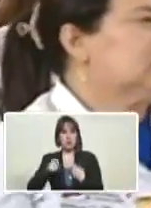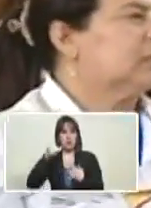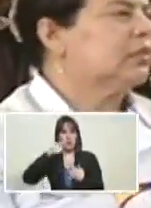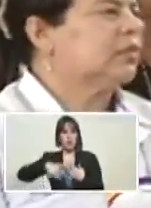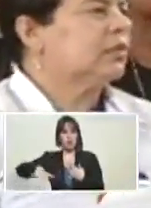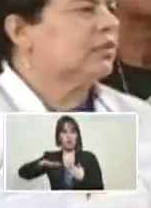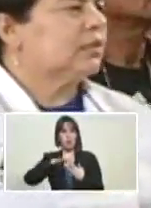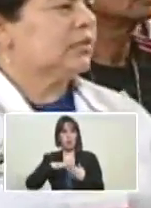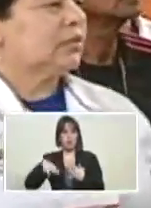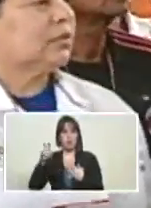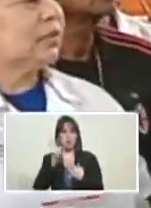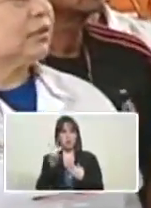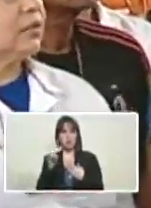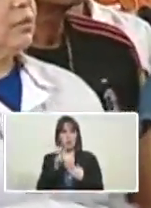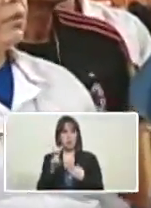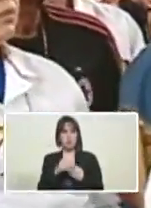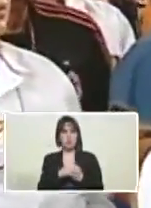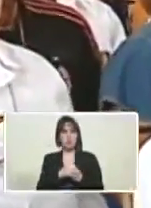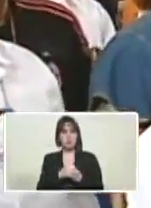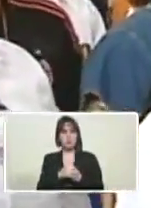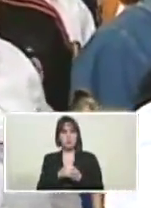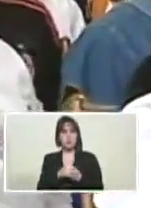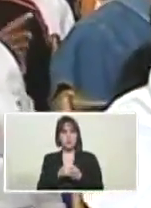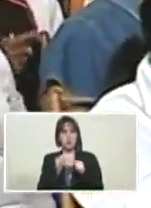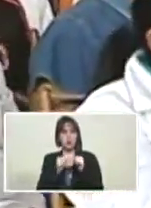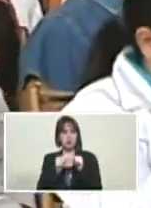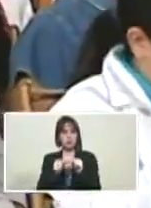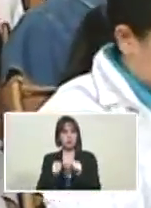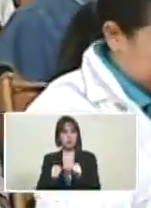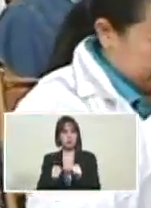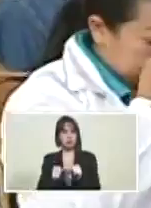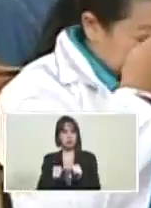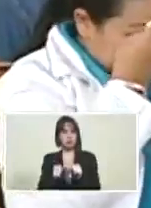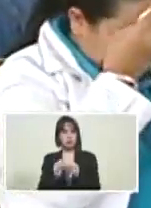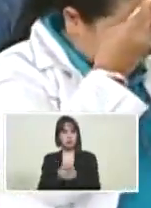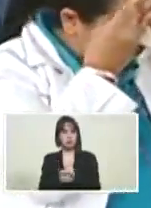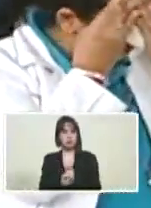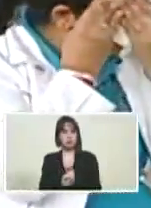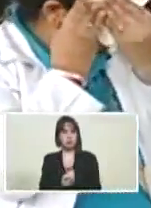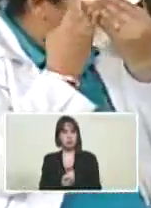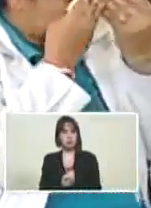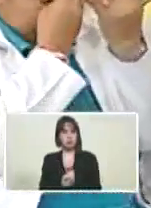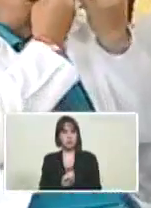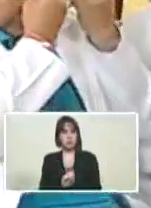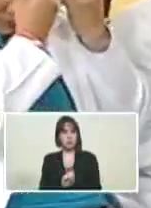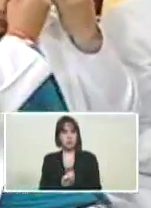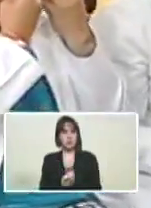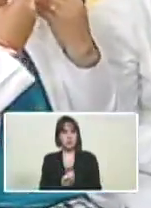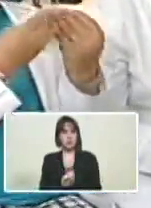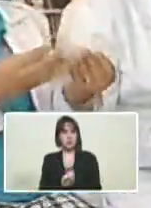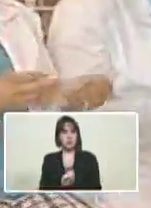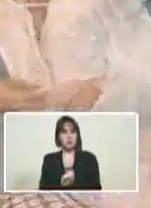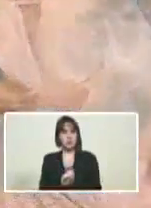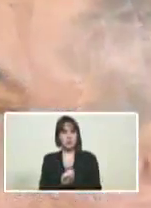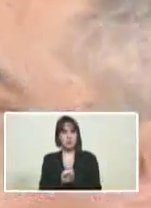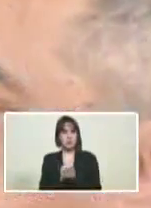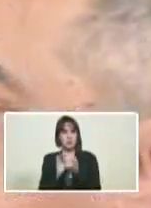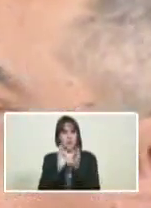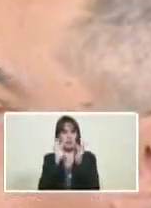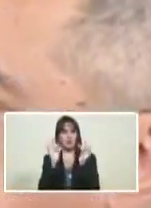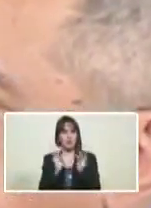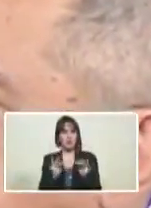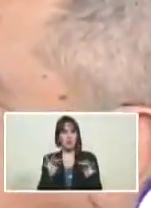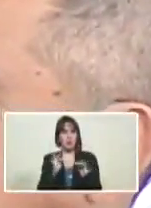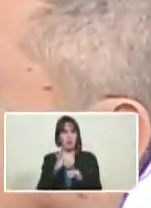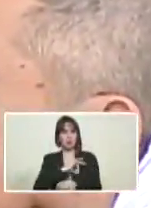pueblo venezolano de manera estable y sustentable y sustentada. El modelo social